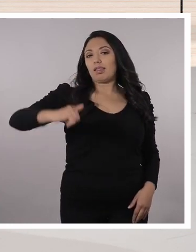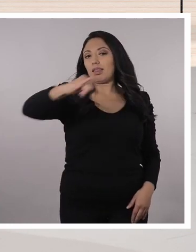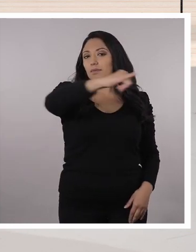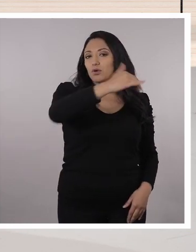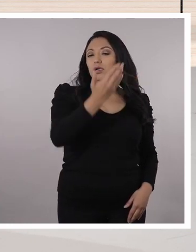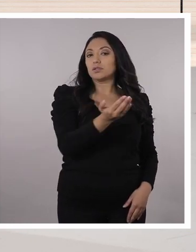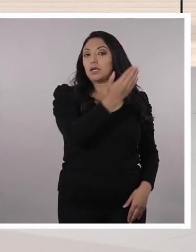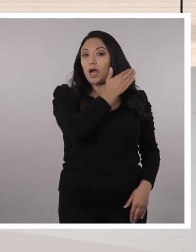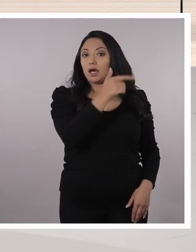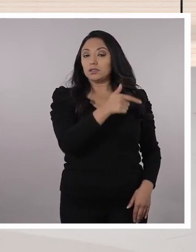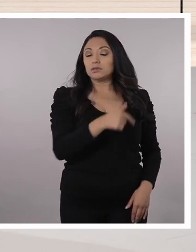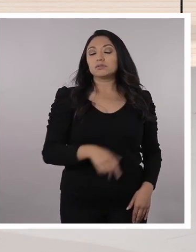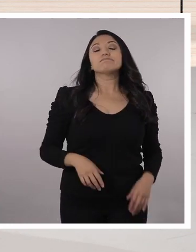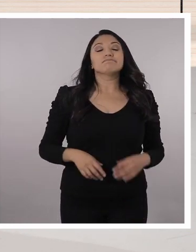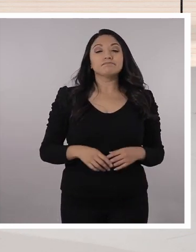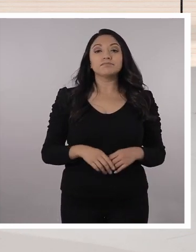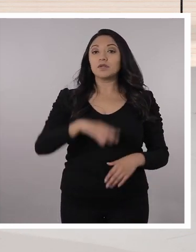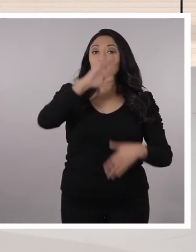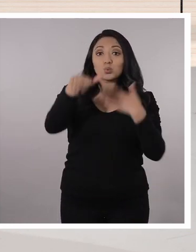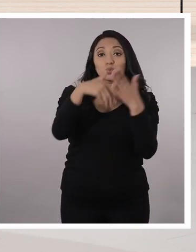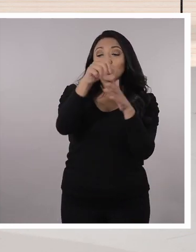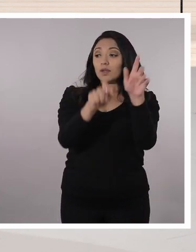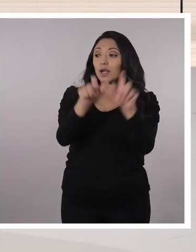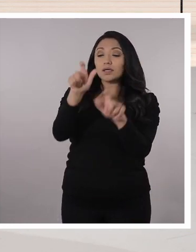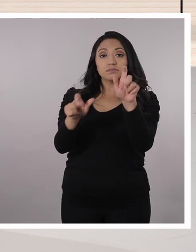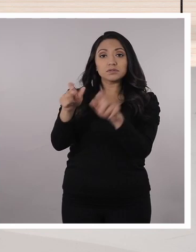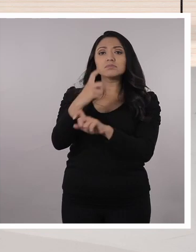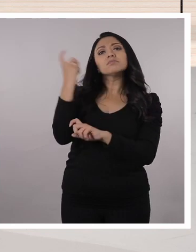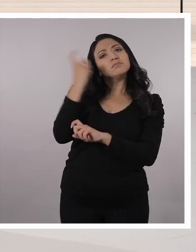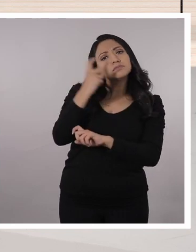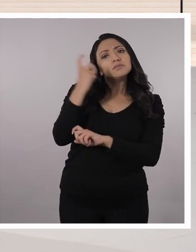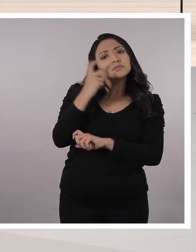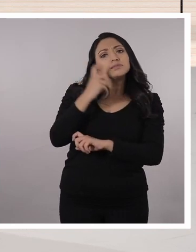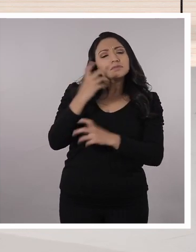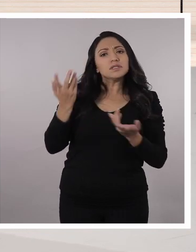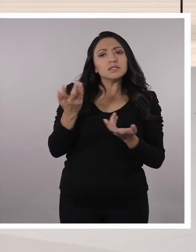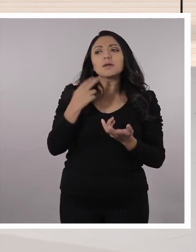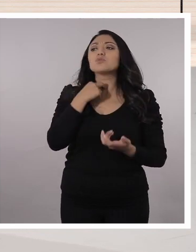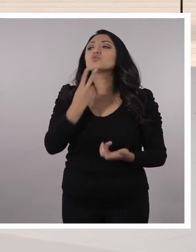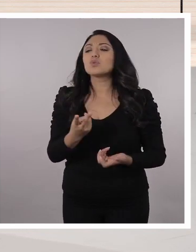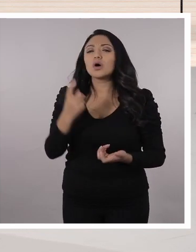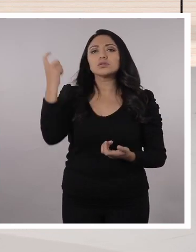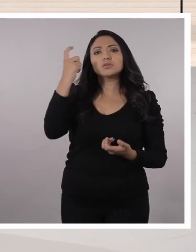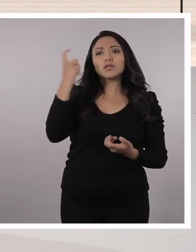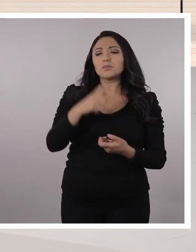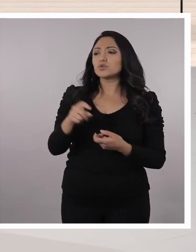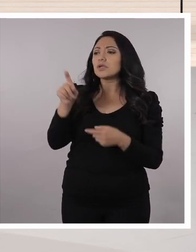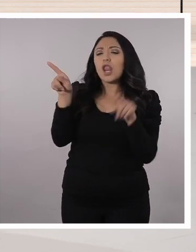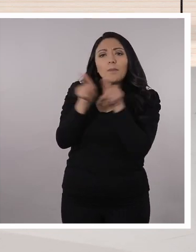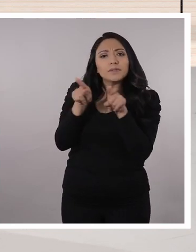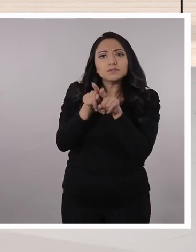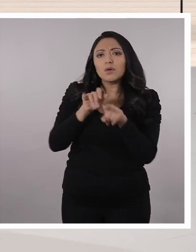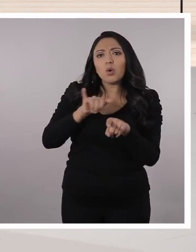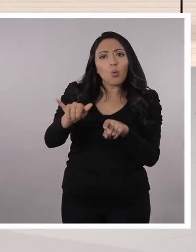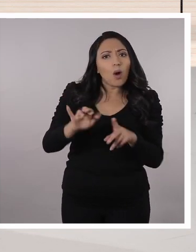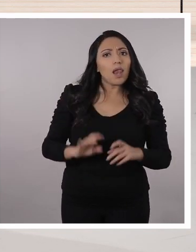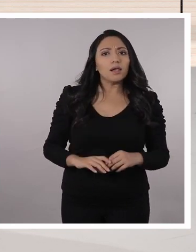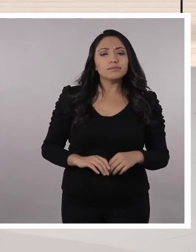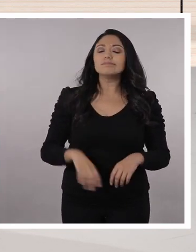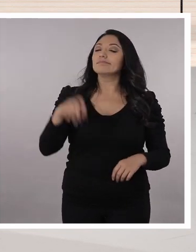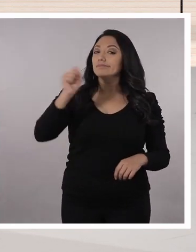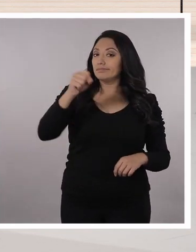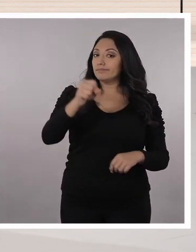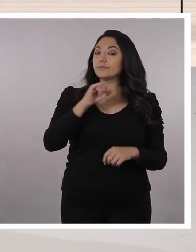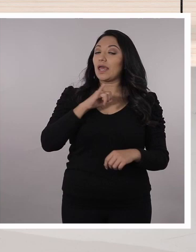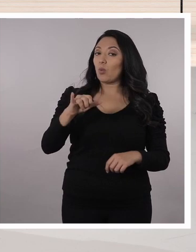como mal, ¿no? Ujú. Además, porque todos los seres humanos necesitamos tener voz y voto todos por igual.